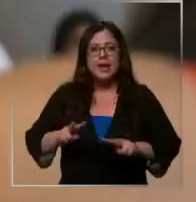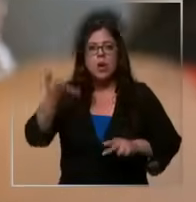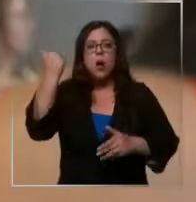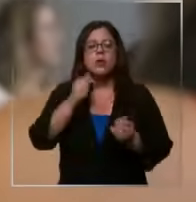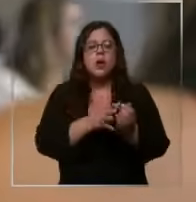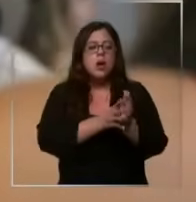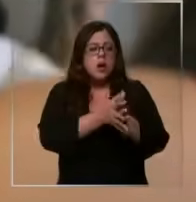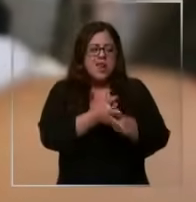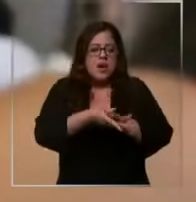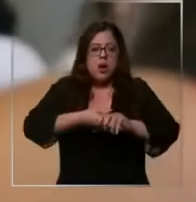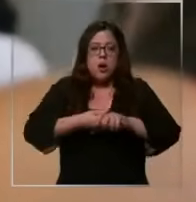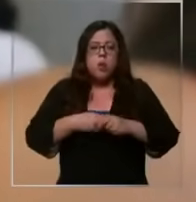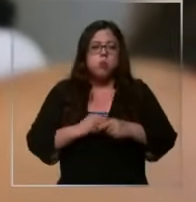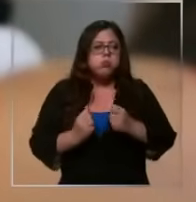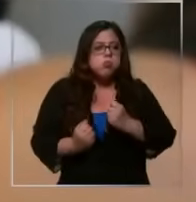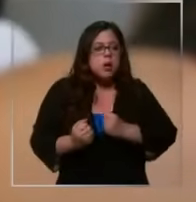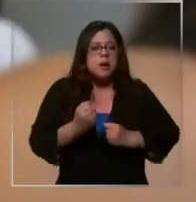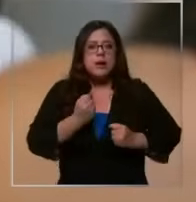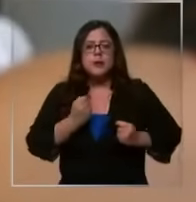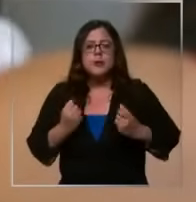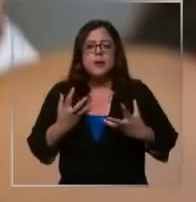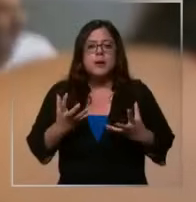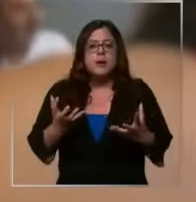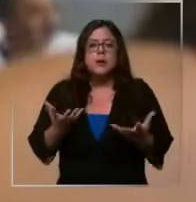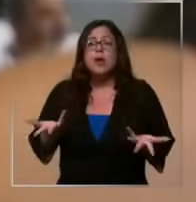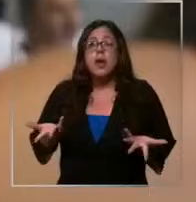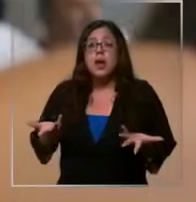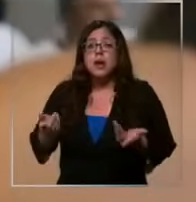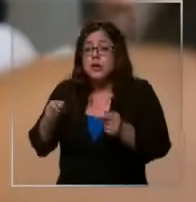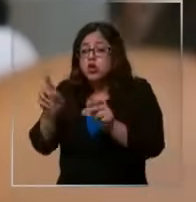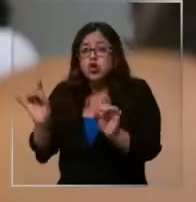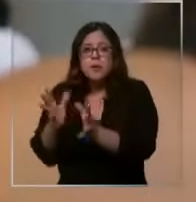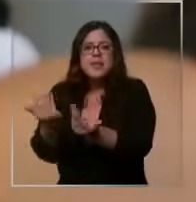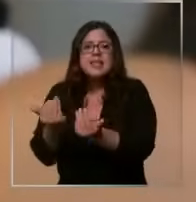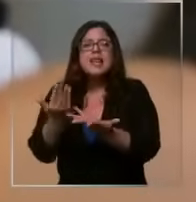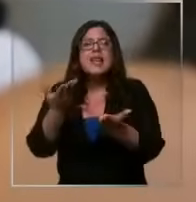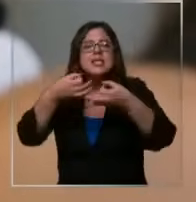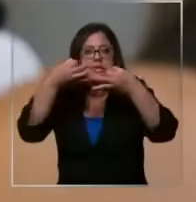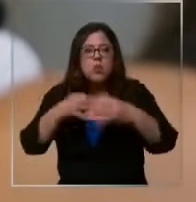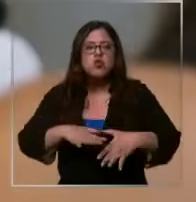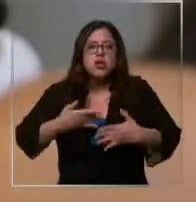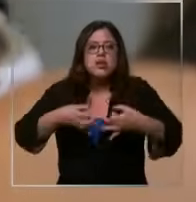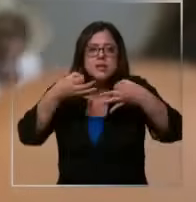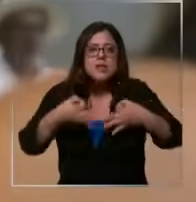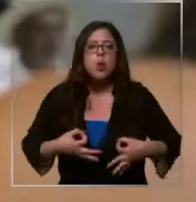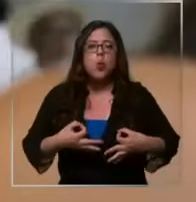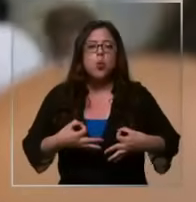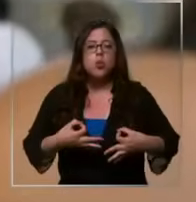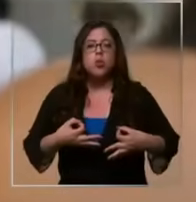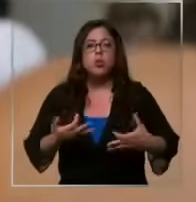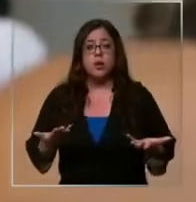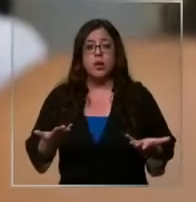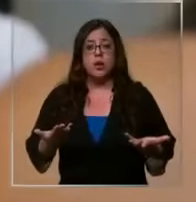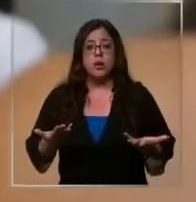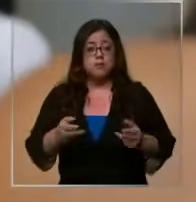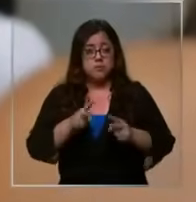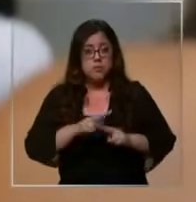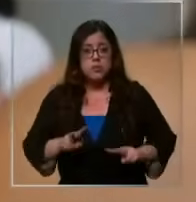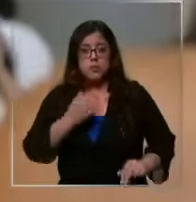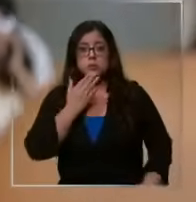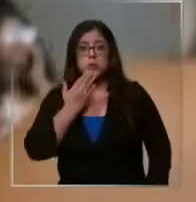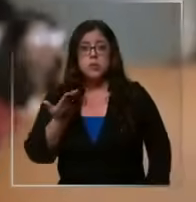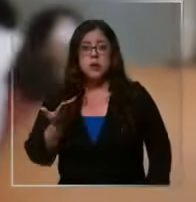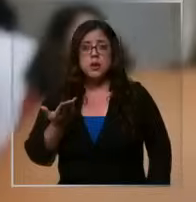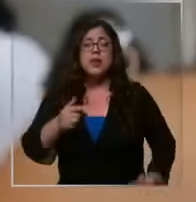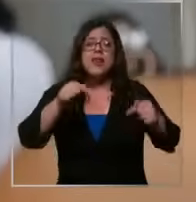temblaba. La verdad es que lo que él necesita es seguridad, es sentirse seguro, es sentirse tranquilo,